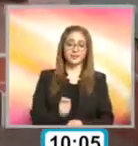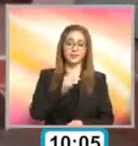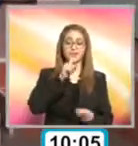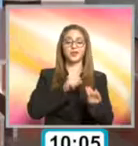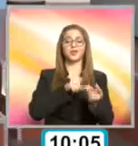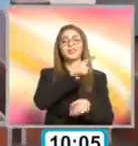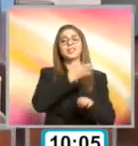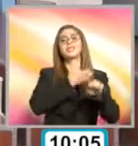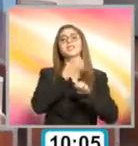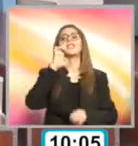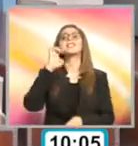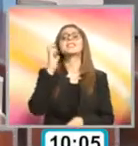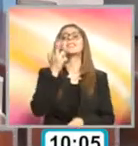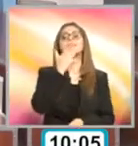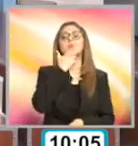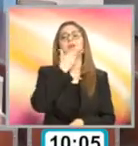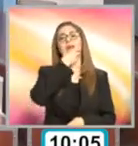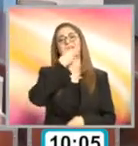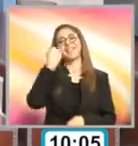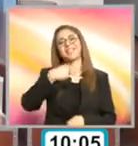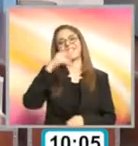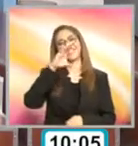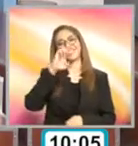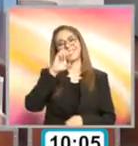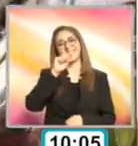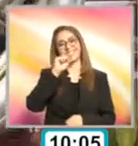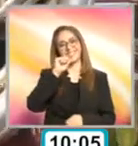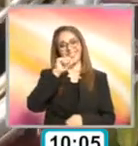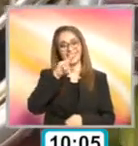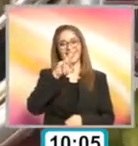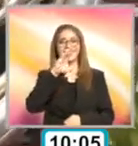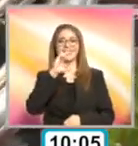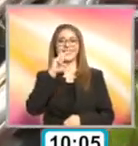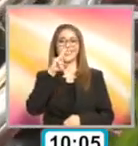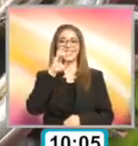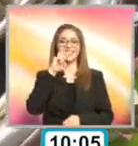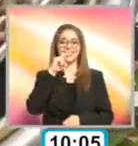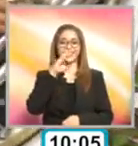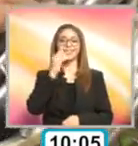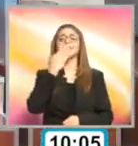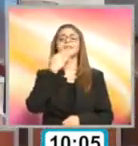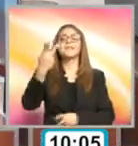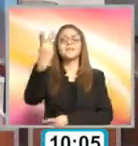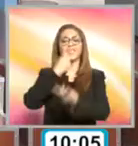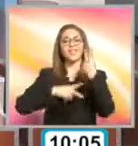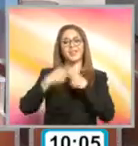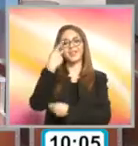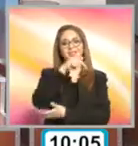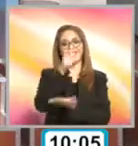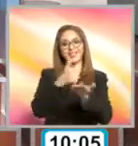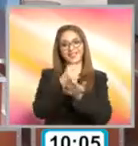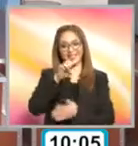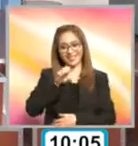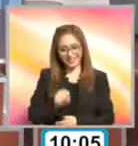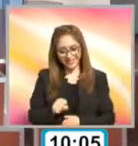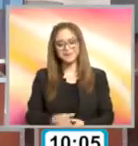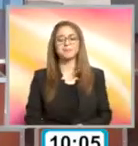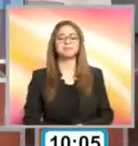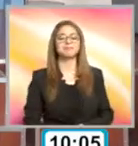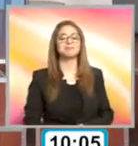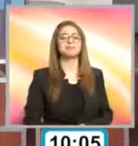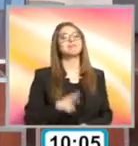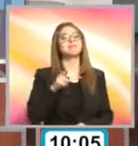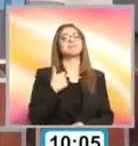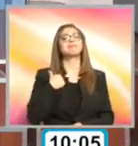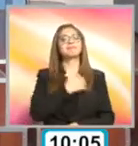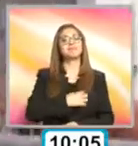Chihuahua, Chihuahua. César Cerezares, bienvenido a tus ciudades, muchachos, bienvenidos. ¿Cómo estás, César? No, muy contento de estar aquí, muchas